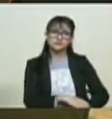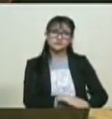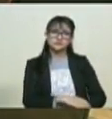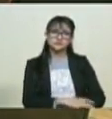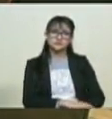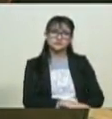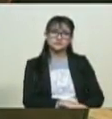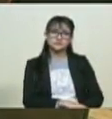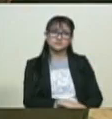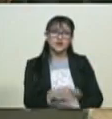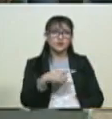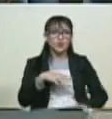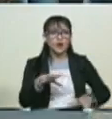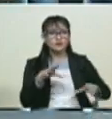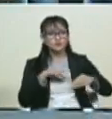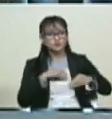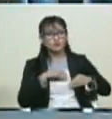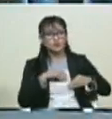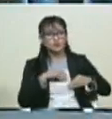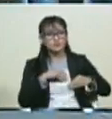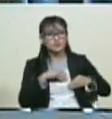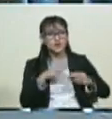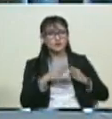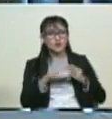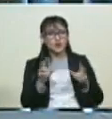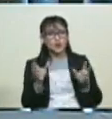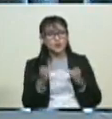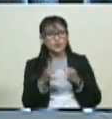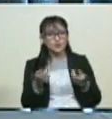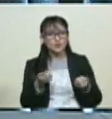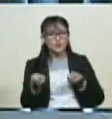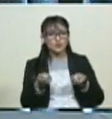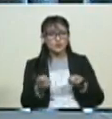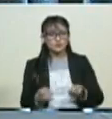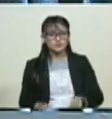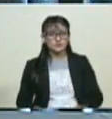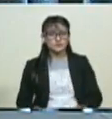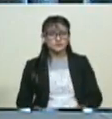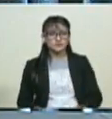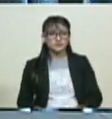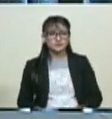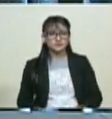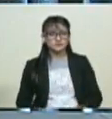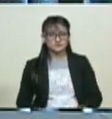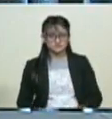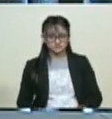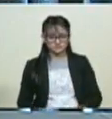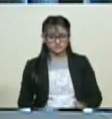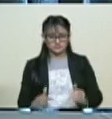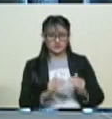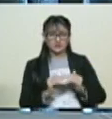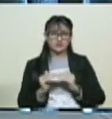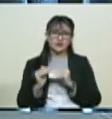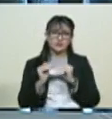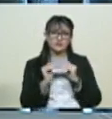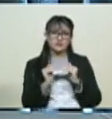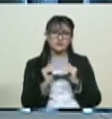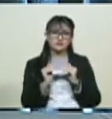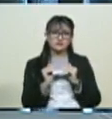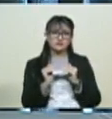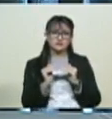que asumamos y asuman todos los actores económicos y que estabilicen verdaderamente